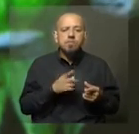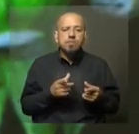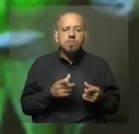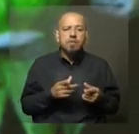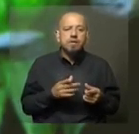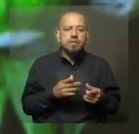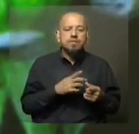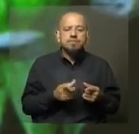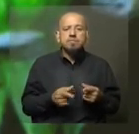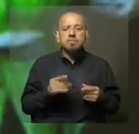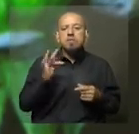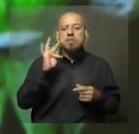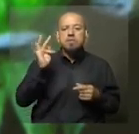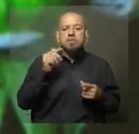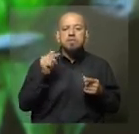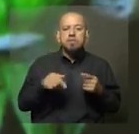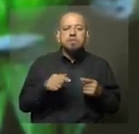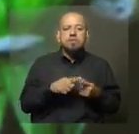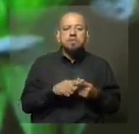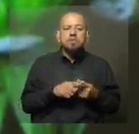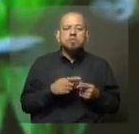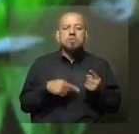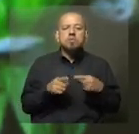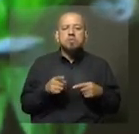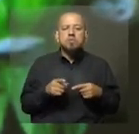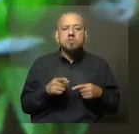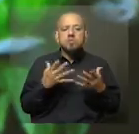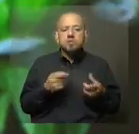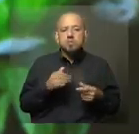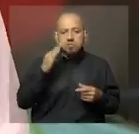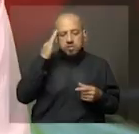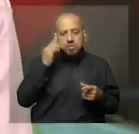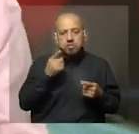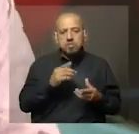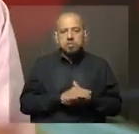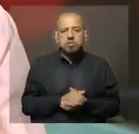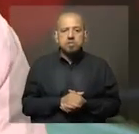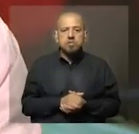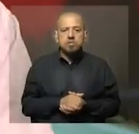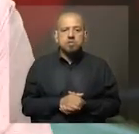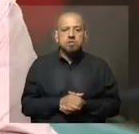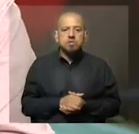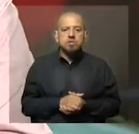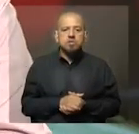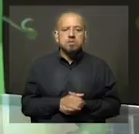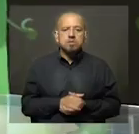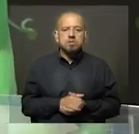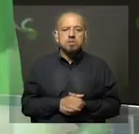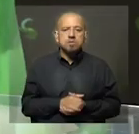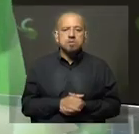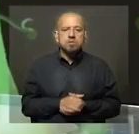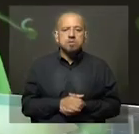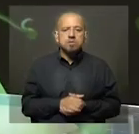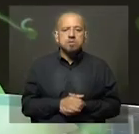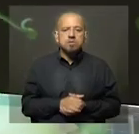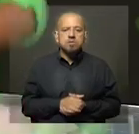y hay anuncios futuros acerca de la emergencia hídrica, así que nos gustaría arrancar por eso. Bien, me perdí, ¿por la emergencia? Por la emergencia